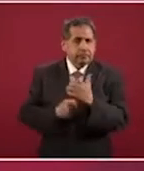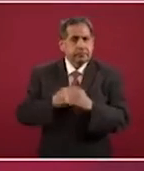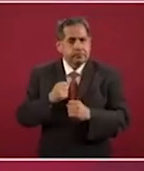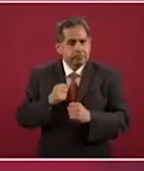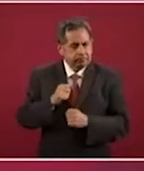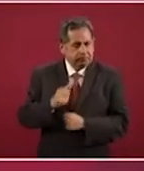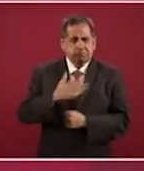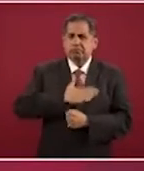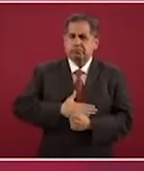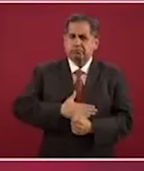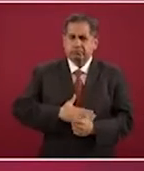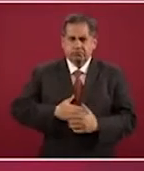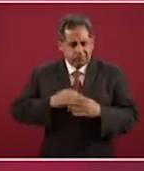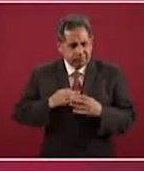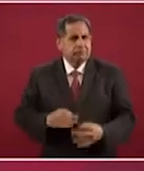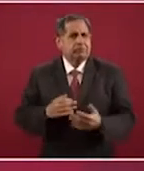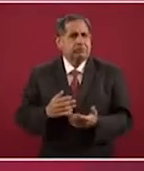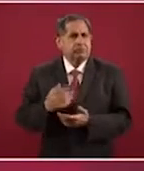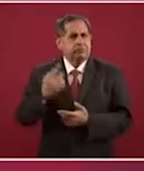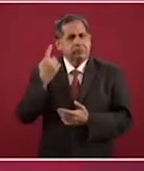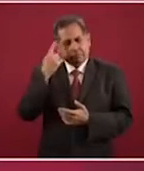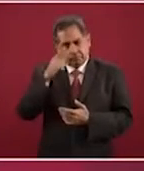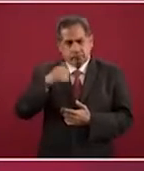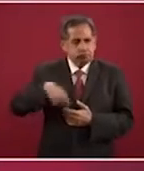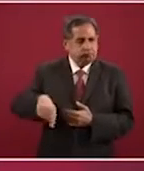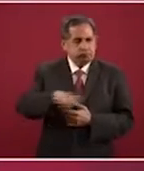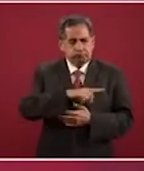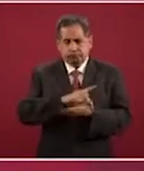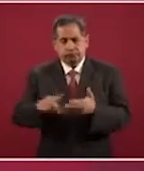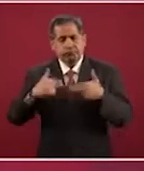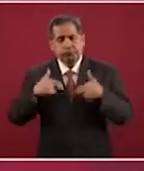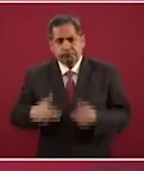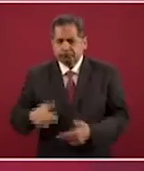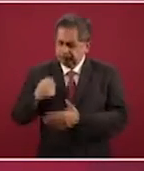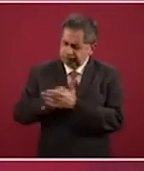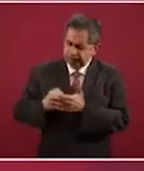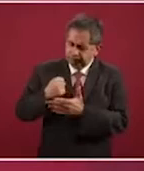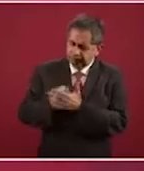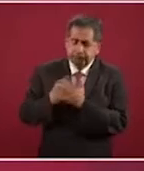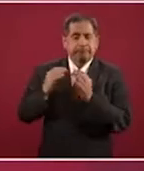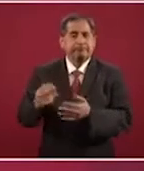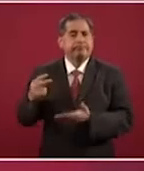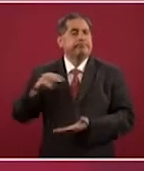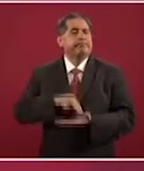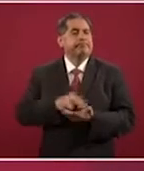justicia y por los derechos humanos.